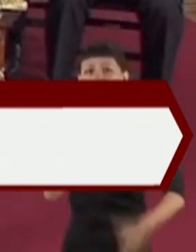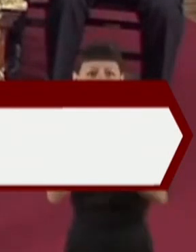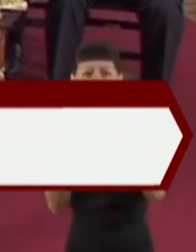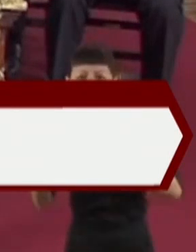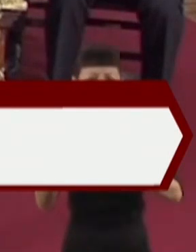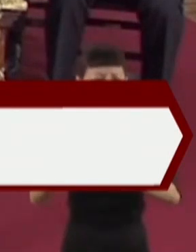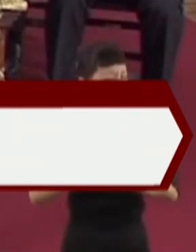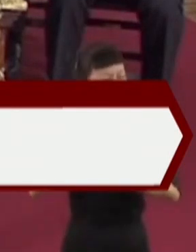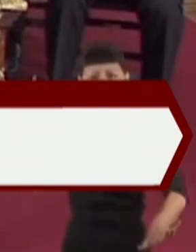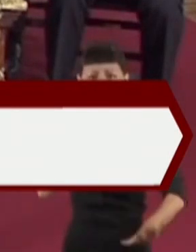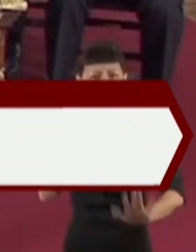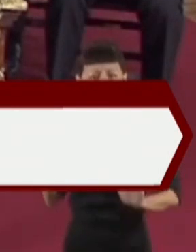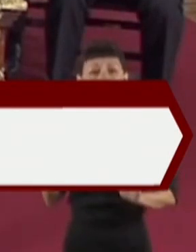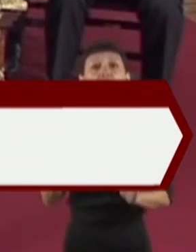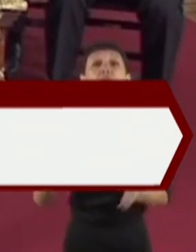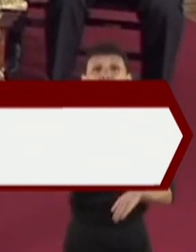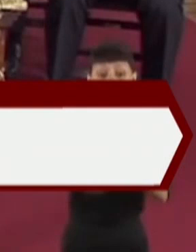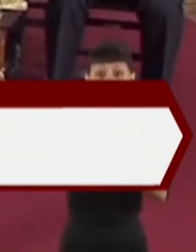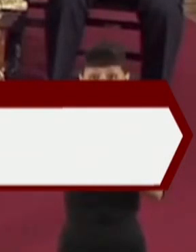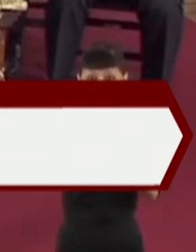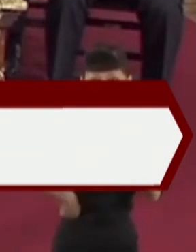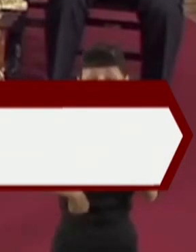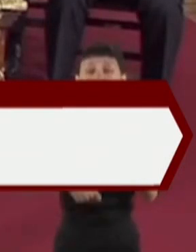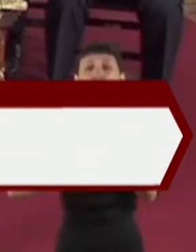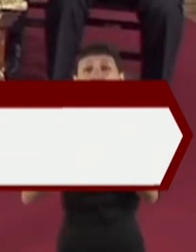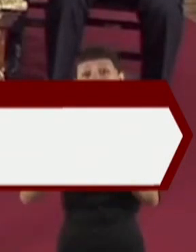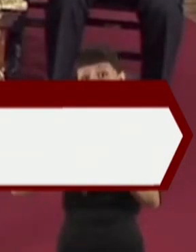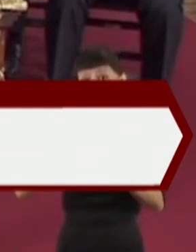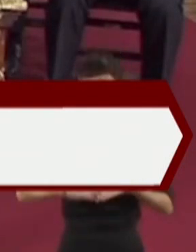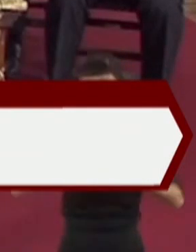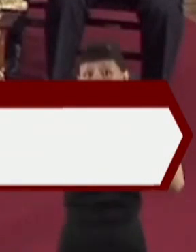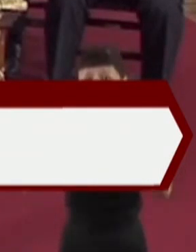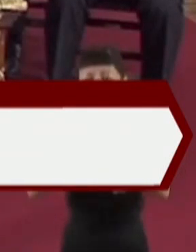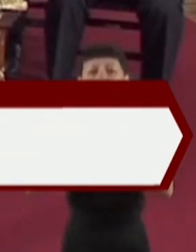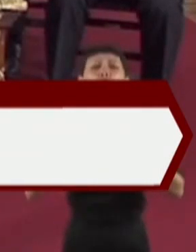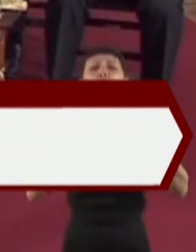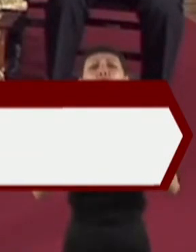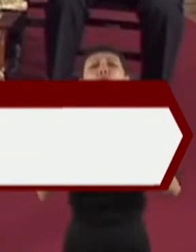claras y de manera prolija, para que no vivamos en una fantasía de que